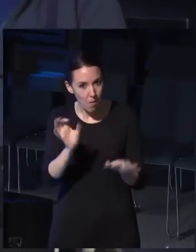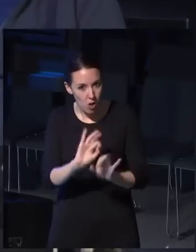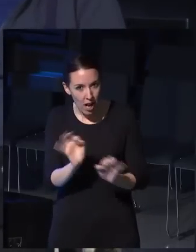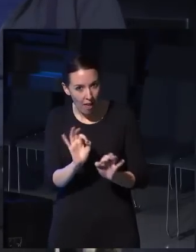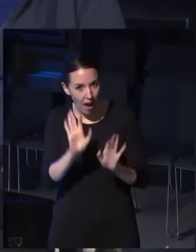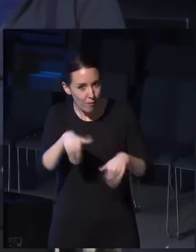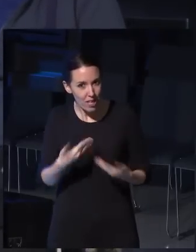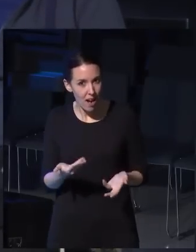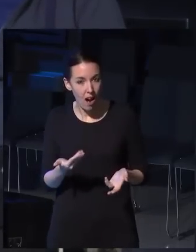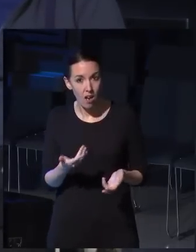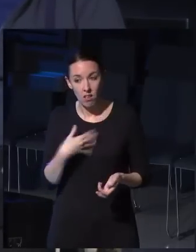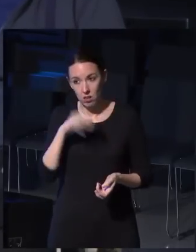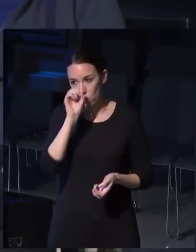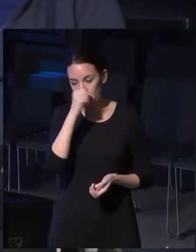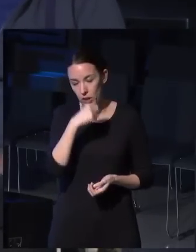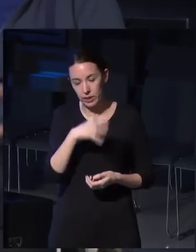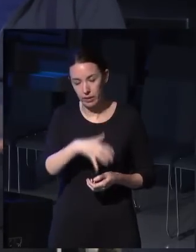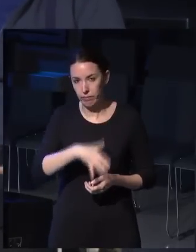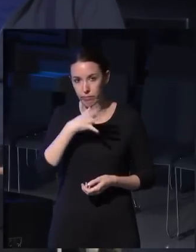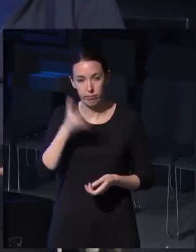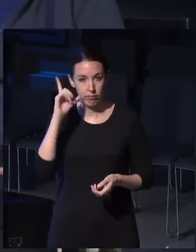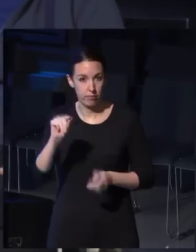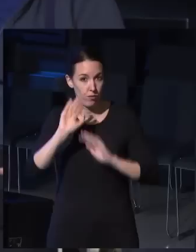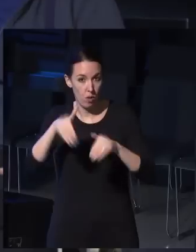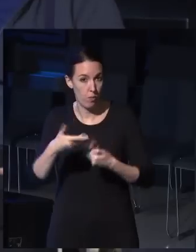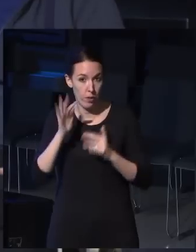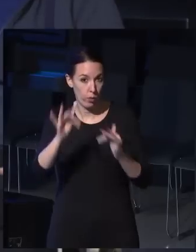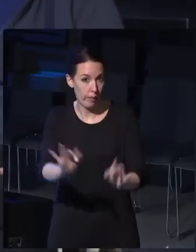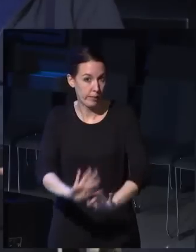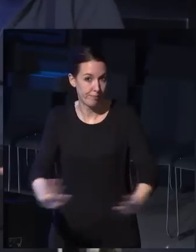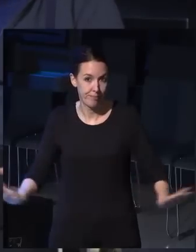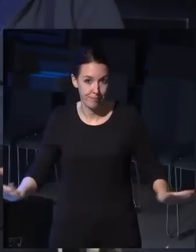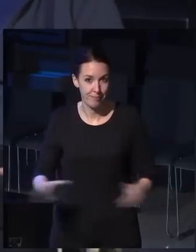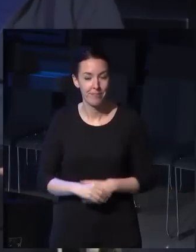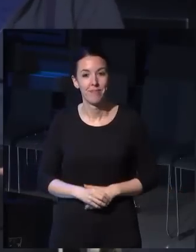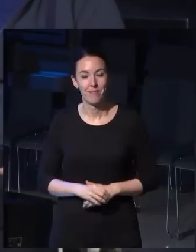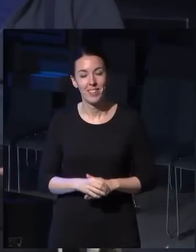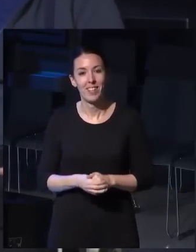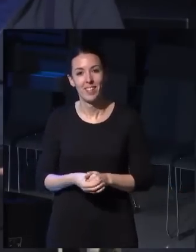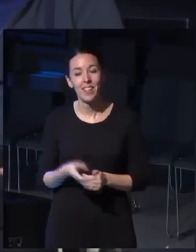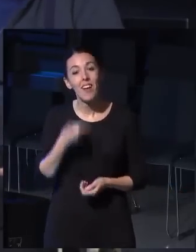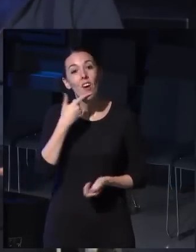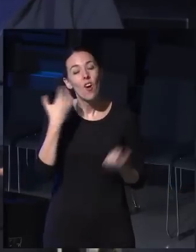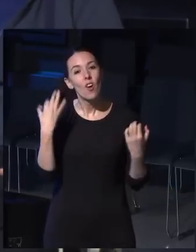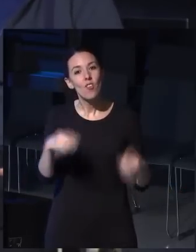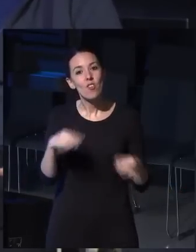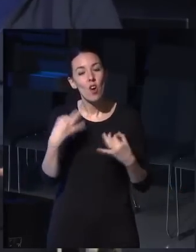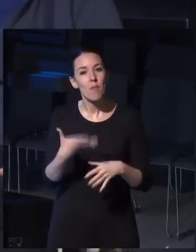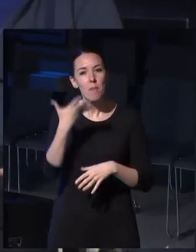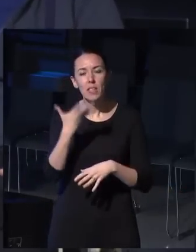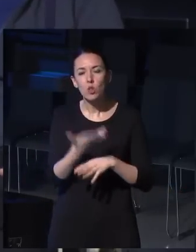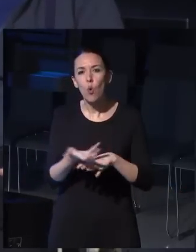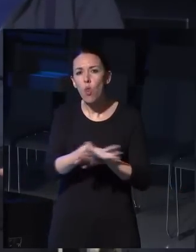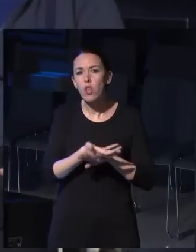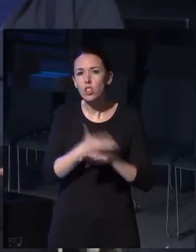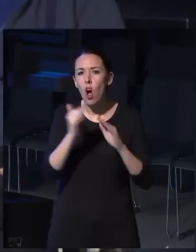final? Cogí una borrachera increíble, se fue y ya nunca más apareció. ¡Wow! Generalmente se suele grabar en el estudio Paco. ¿Cuántos discos has grabado